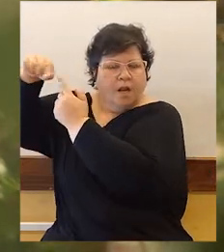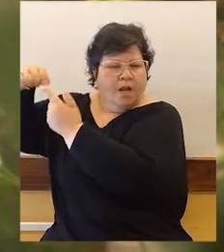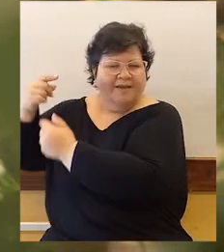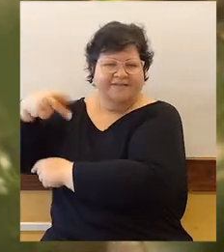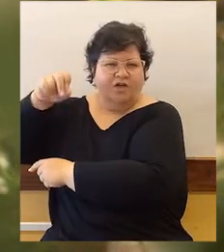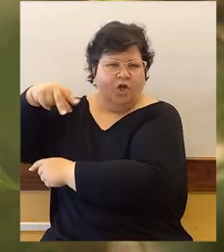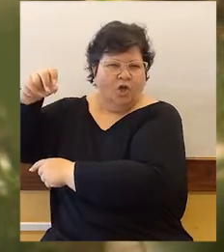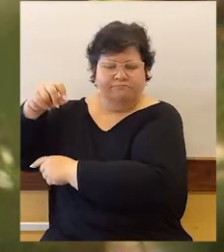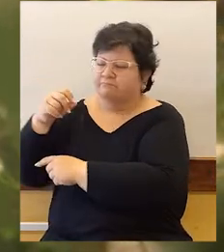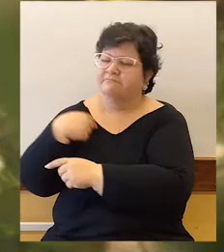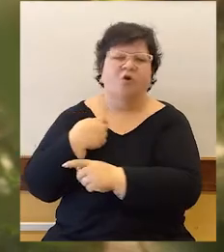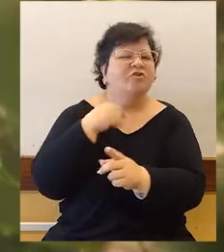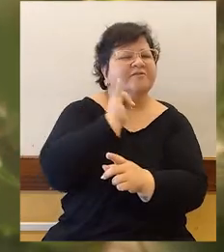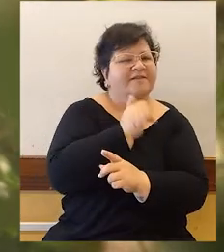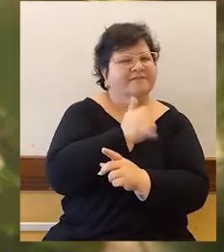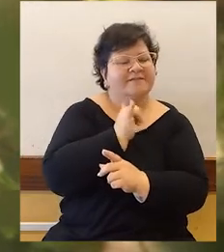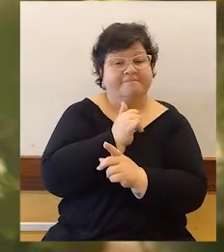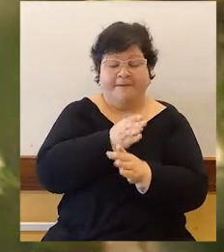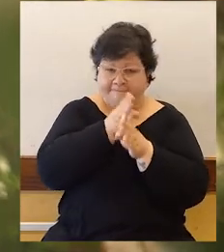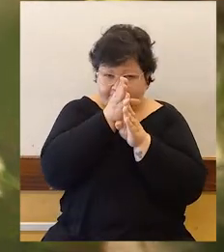y nada, enfocarte por ese camino